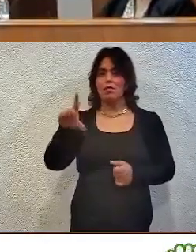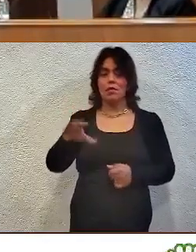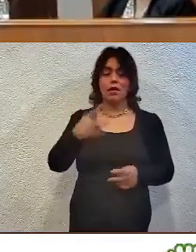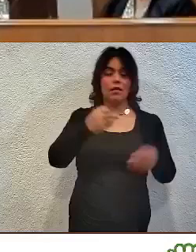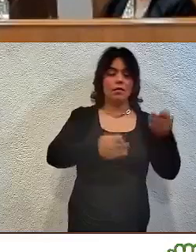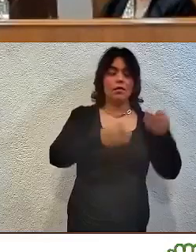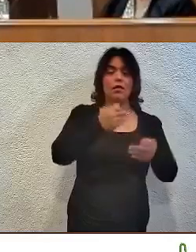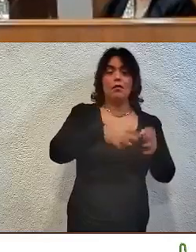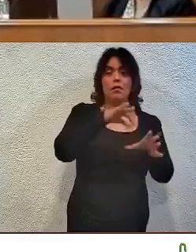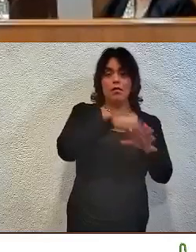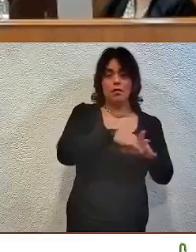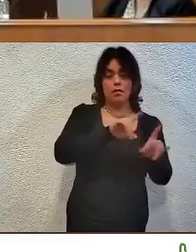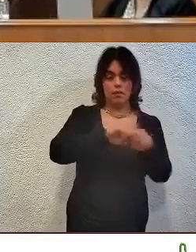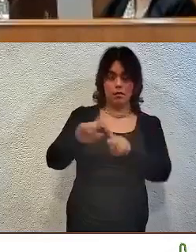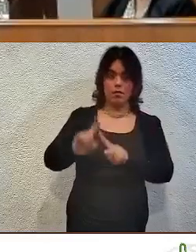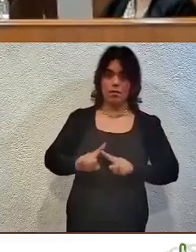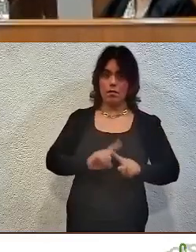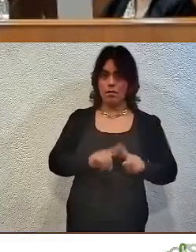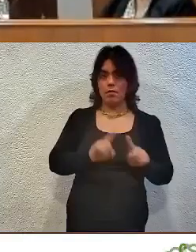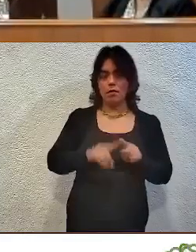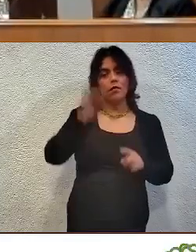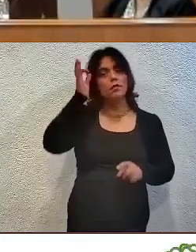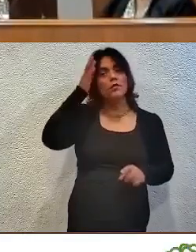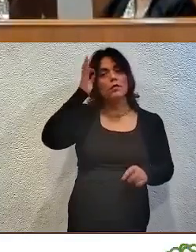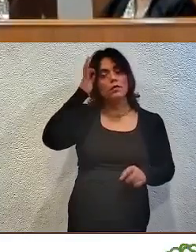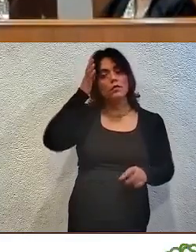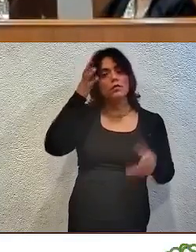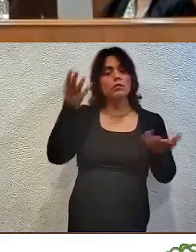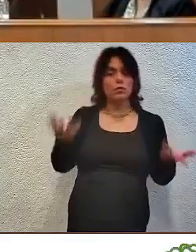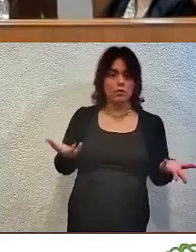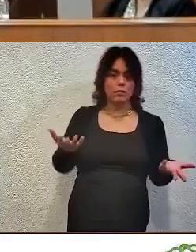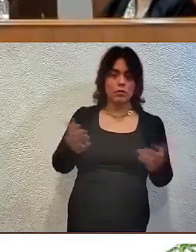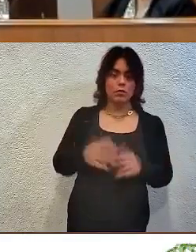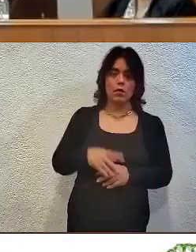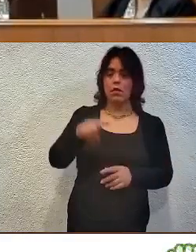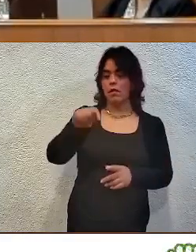Electoral y sus respectivos servidores públicos, identificado con la clave